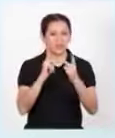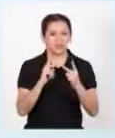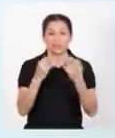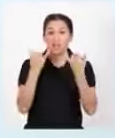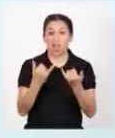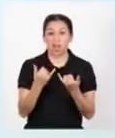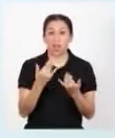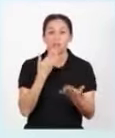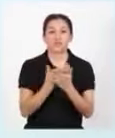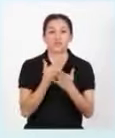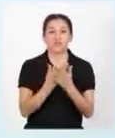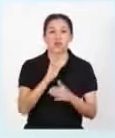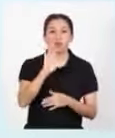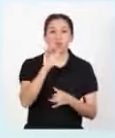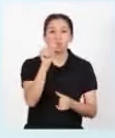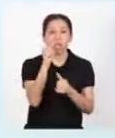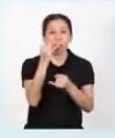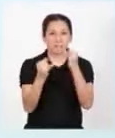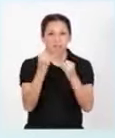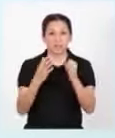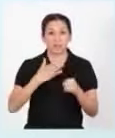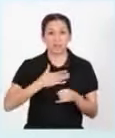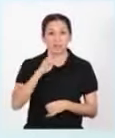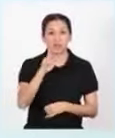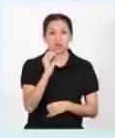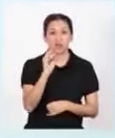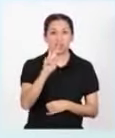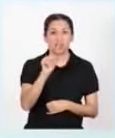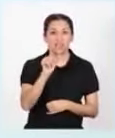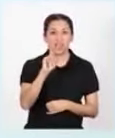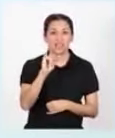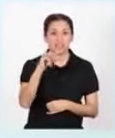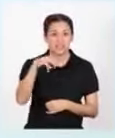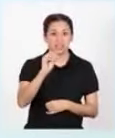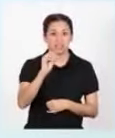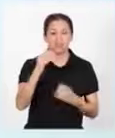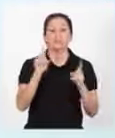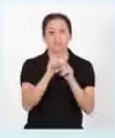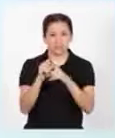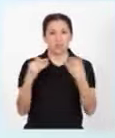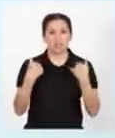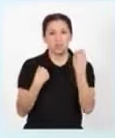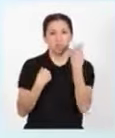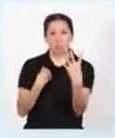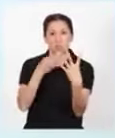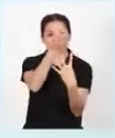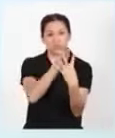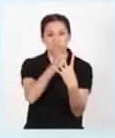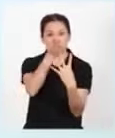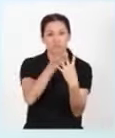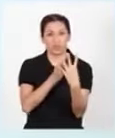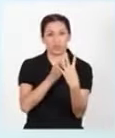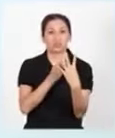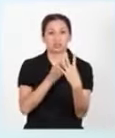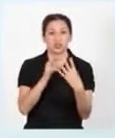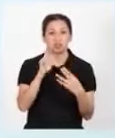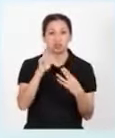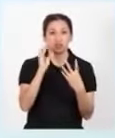Gel. Eso es. Ahora probemos con nuestro apellido. El mío es Robalino y también tiene cuatro sílabas.